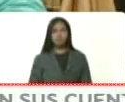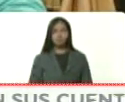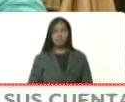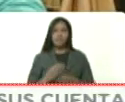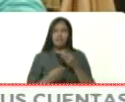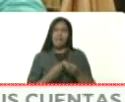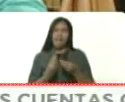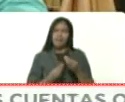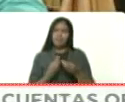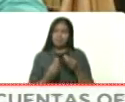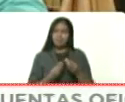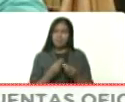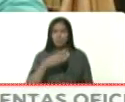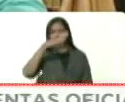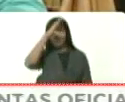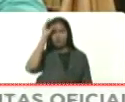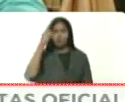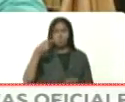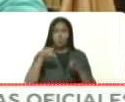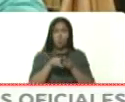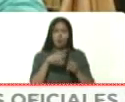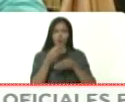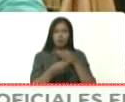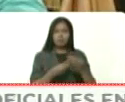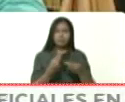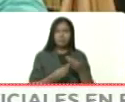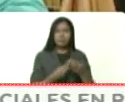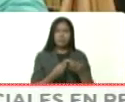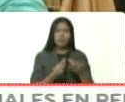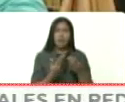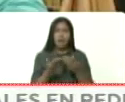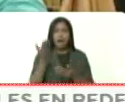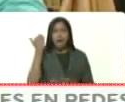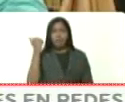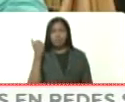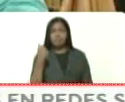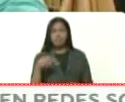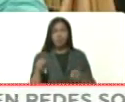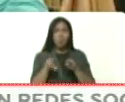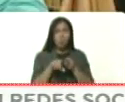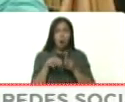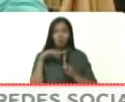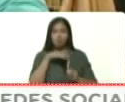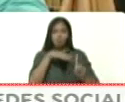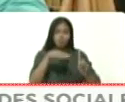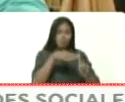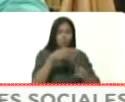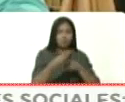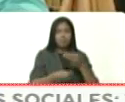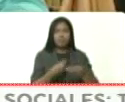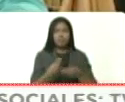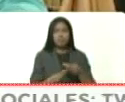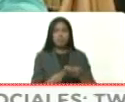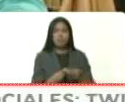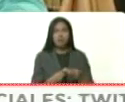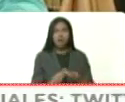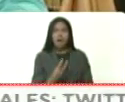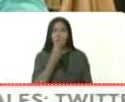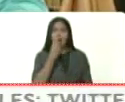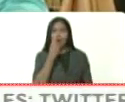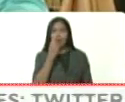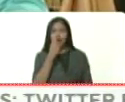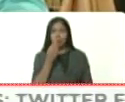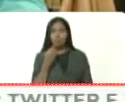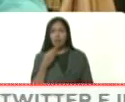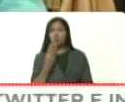Trump? Es similar en criminalidad a la persecución de Adolfo Hitler contra el